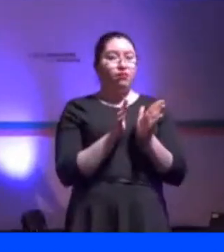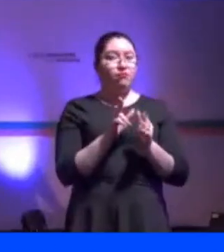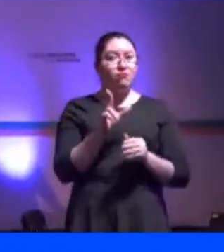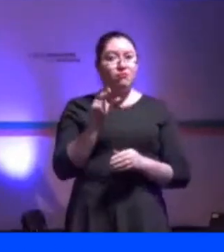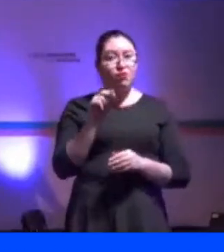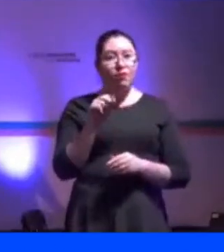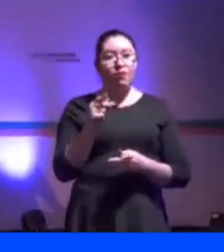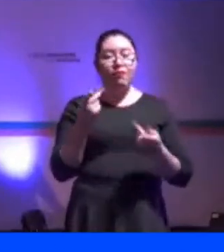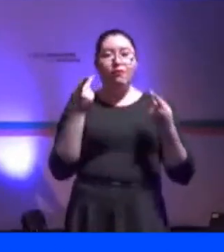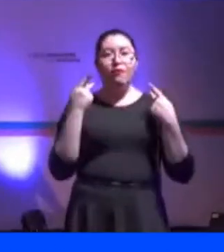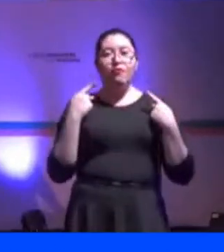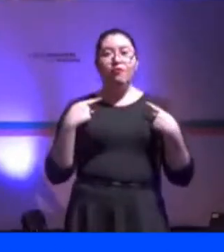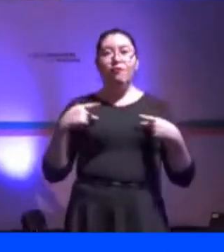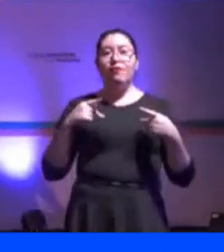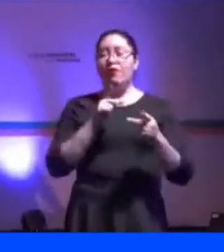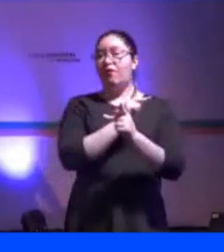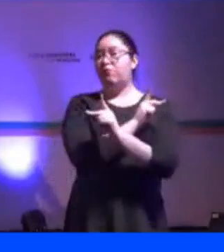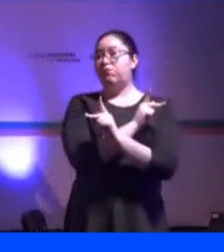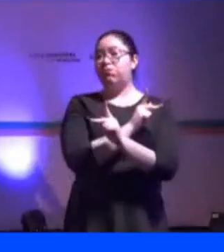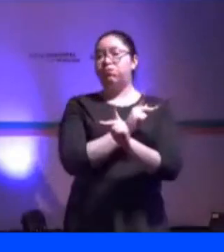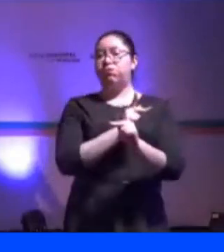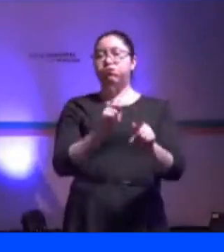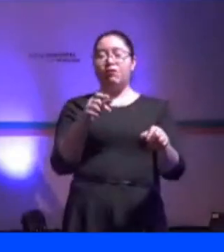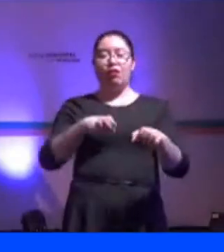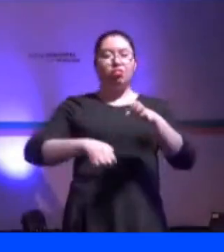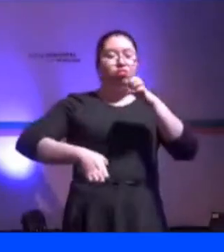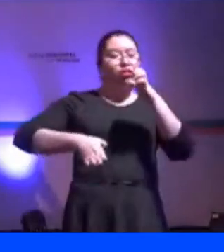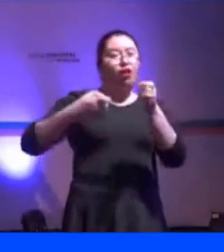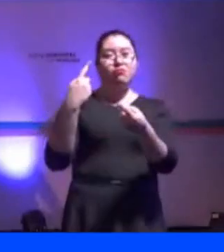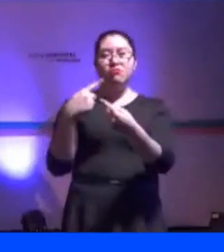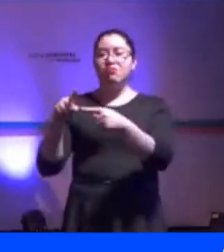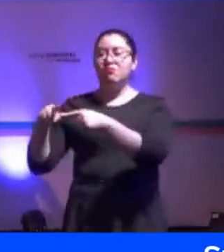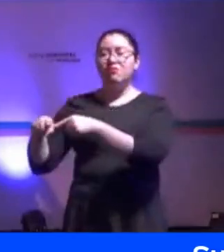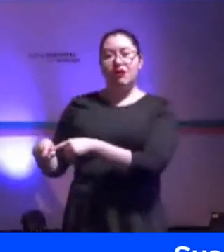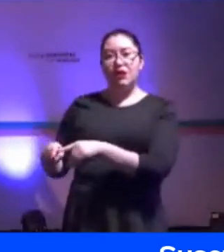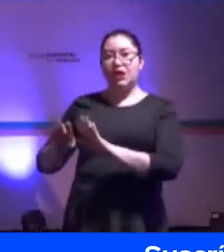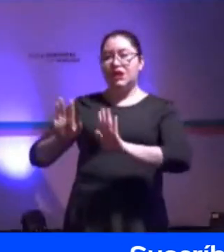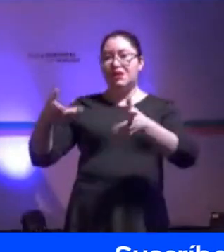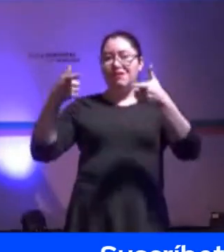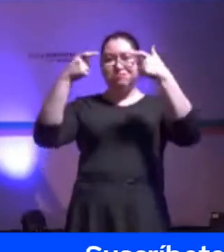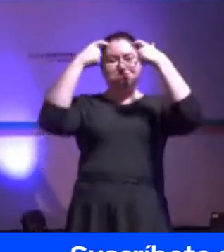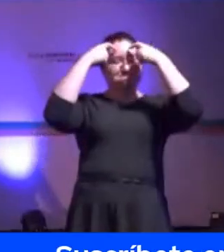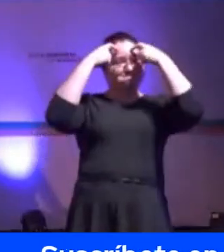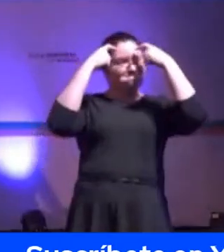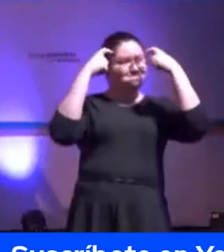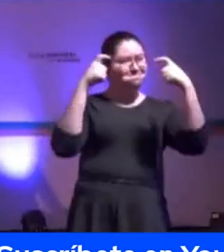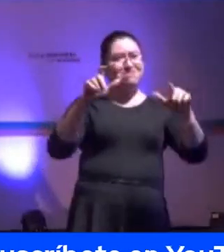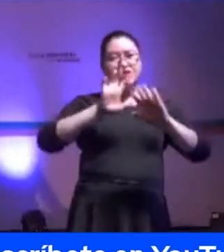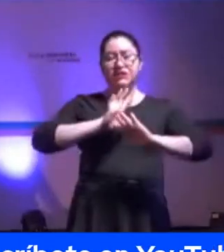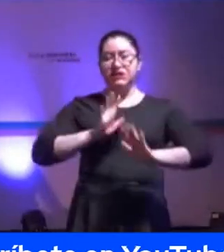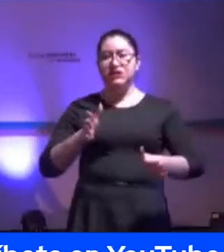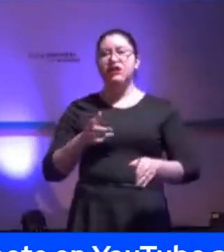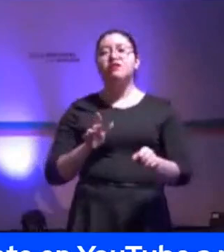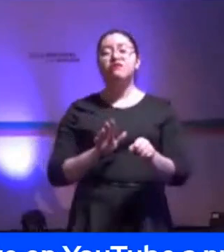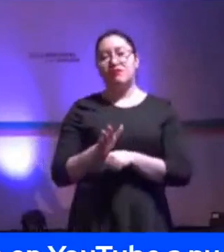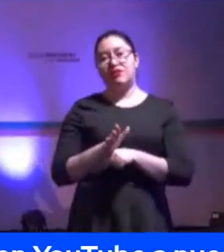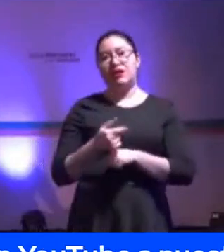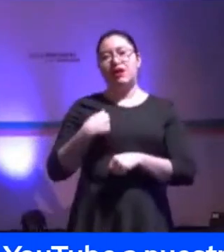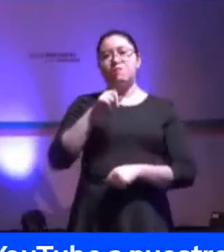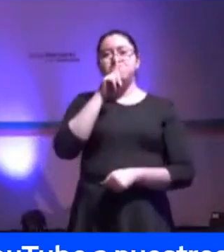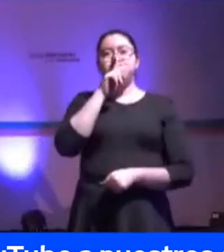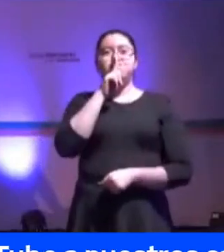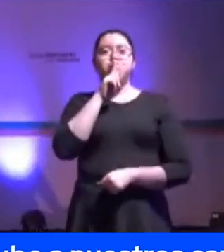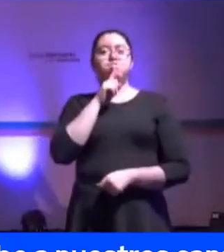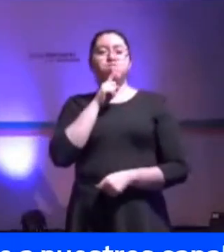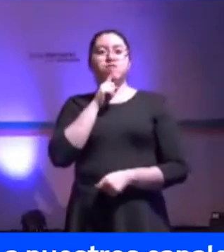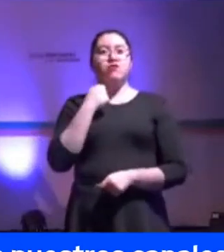son personas de todas edades, colores y sabores, que están hasta acá de que les mientan, de que no les